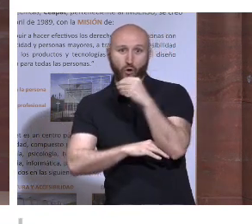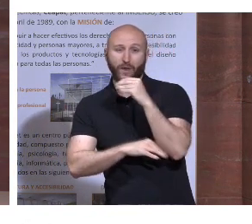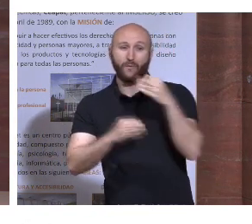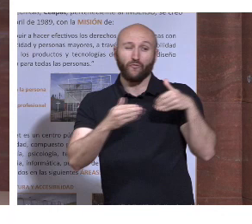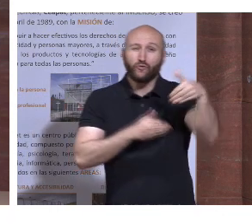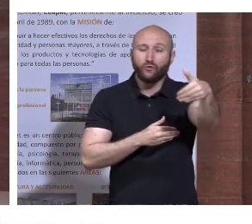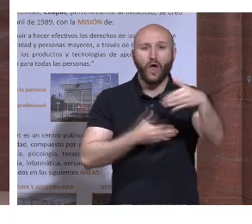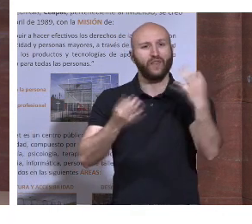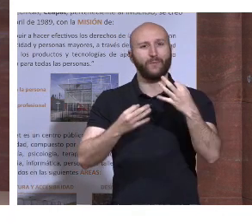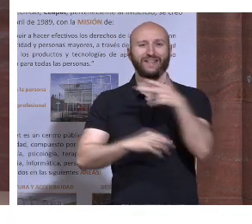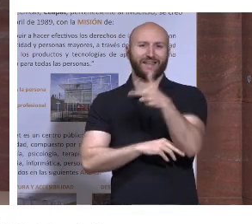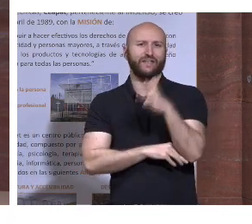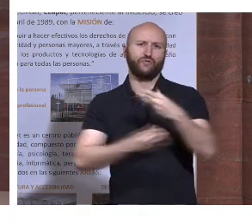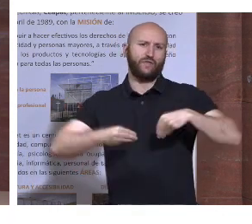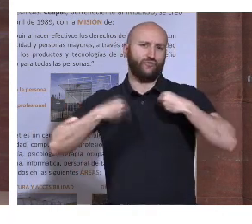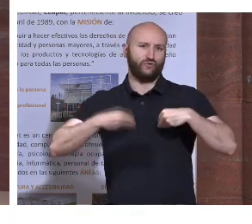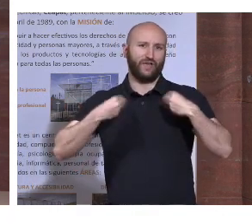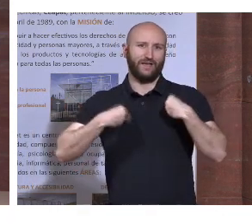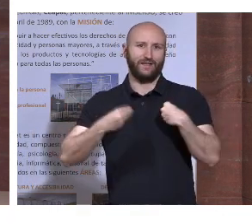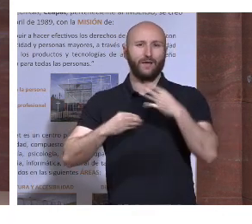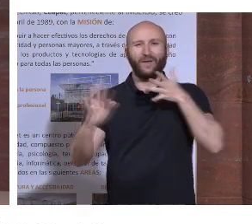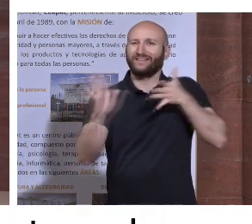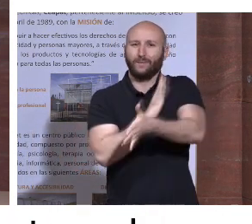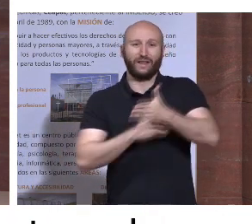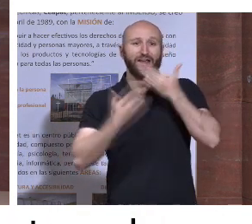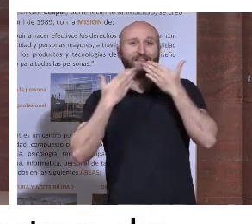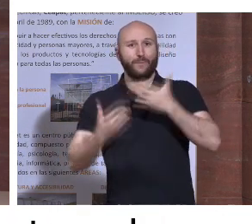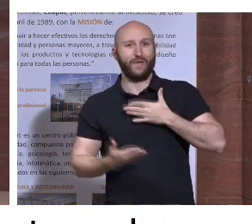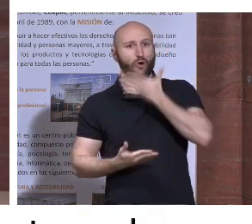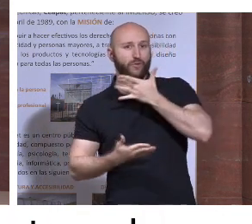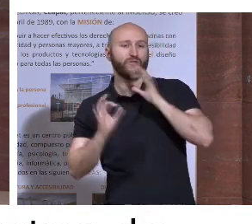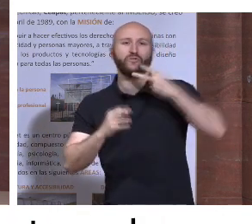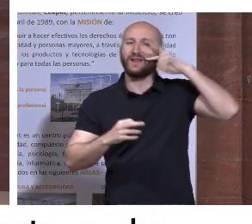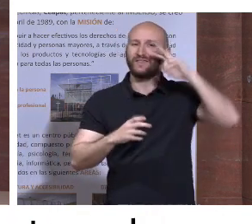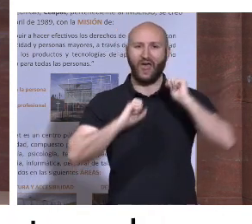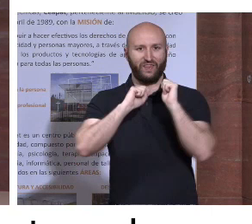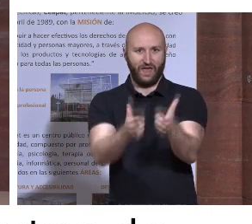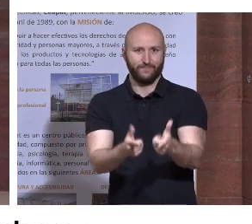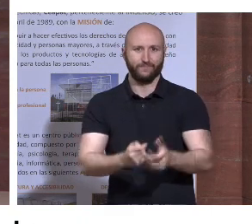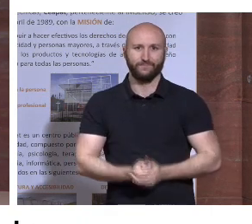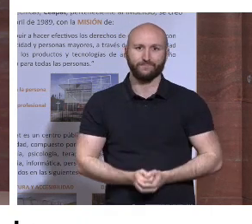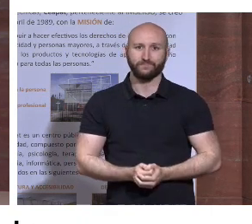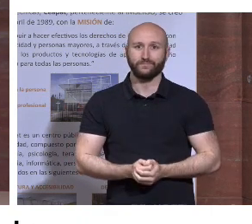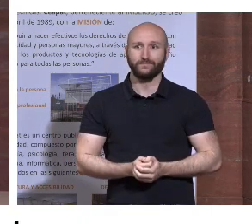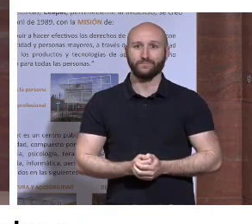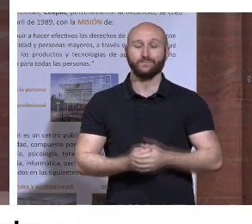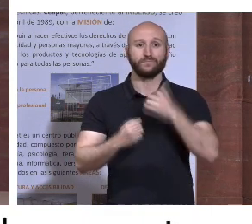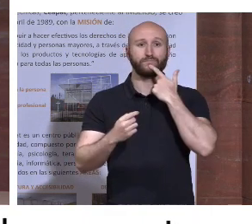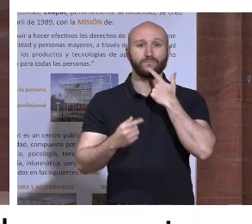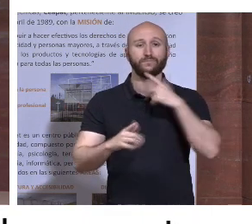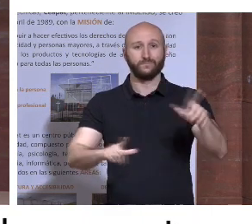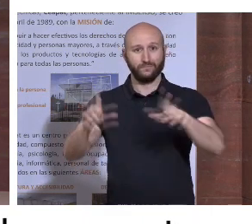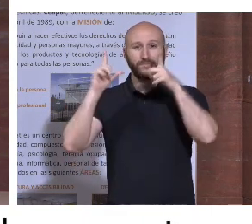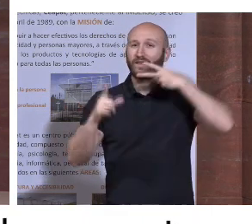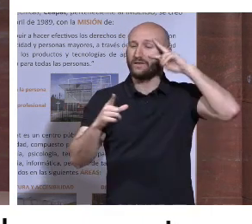de forma perdurable de lo que nuestro conocimiento y experiencia pueda aportar. El panel de expertos al que